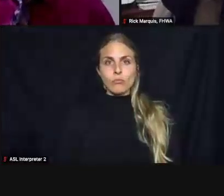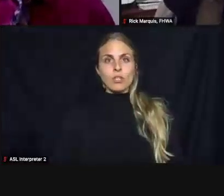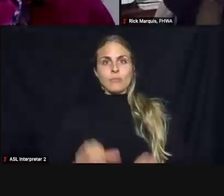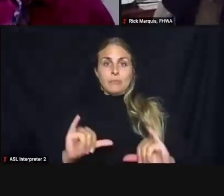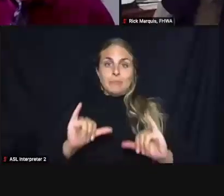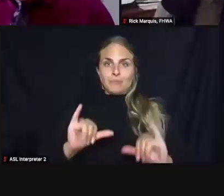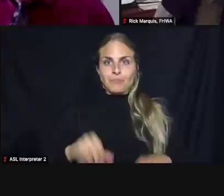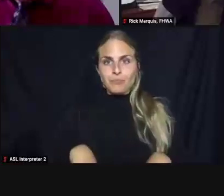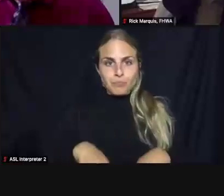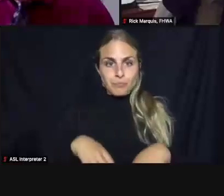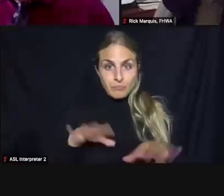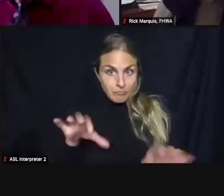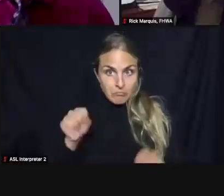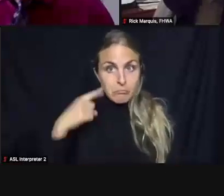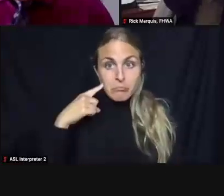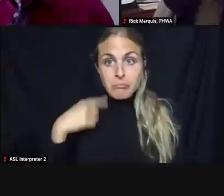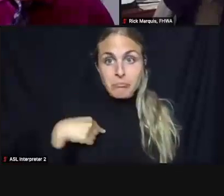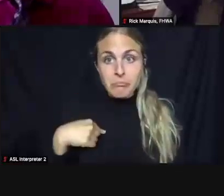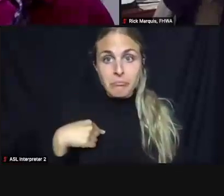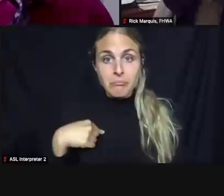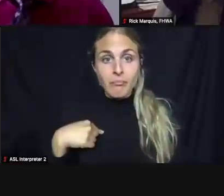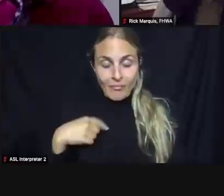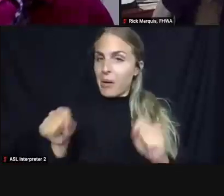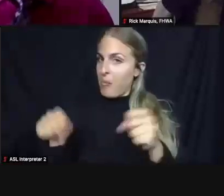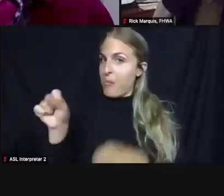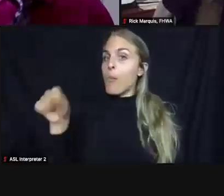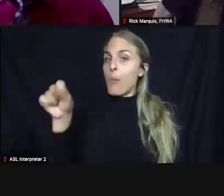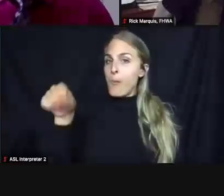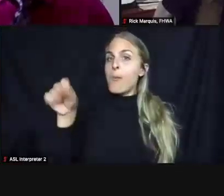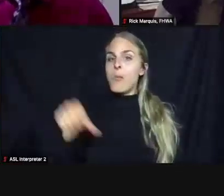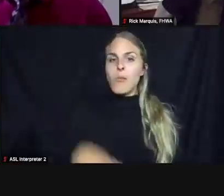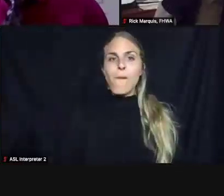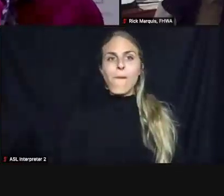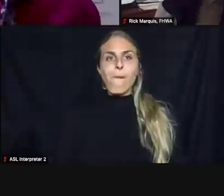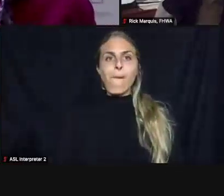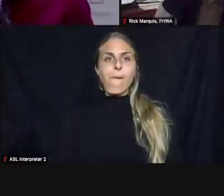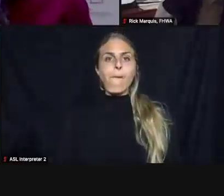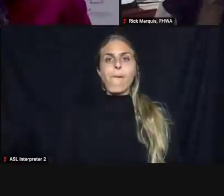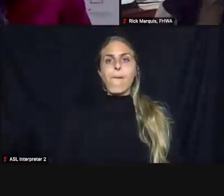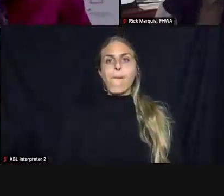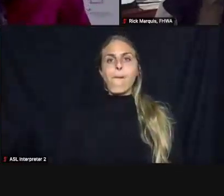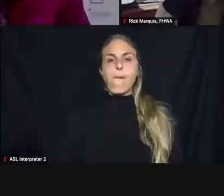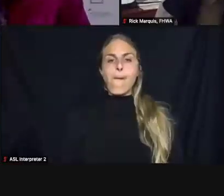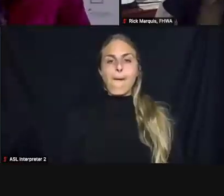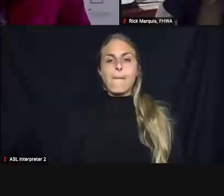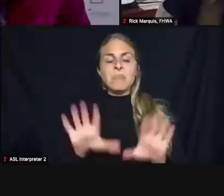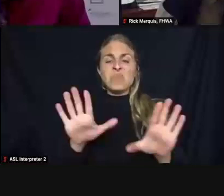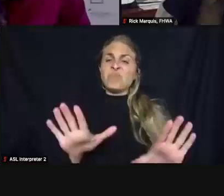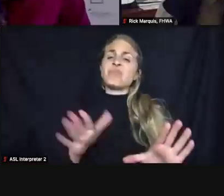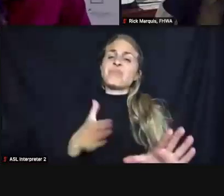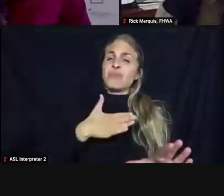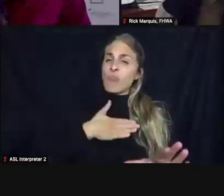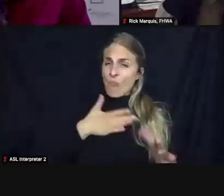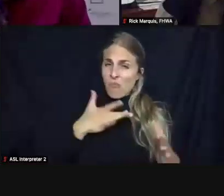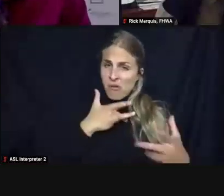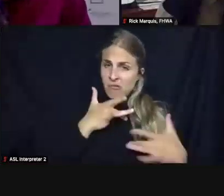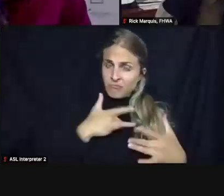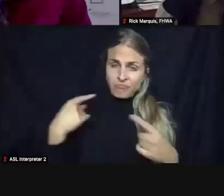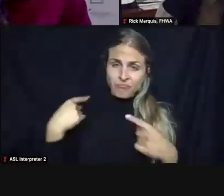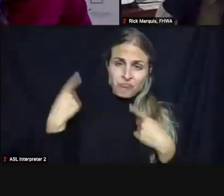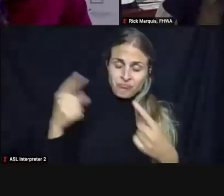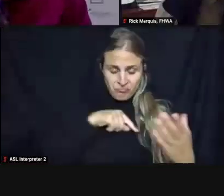Oh, hi, I didn't, can you hear me? Hola, I can hear you. Okay, thank you. Sí, la escuchamos.